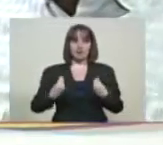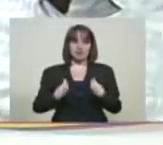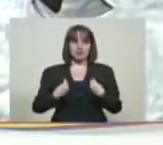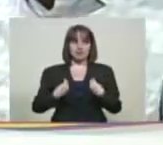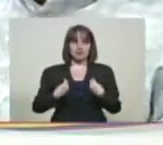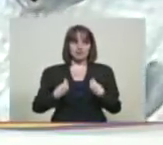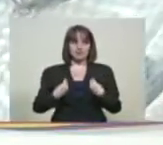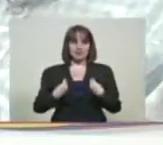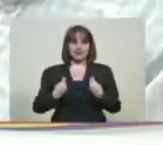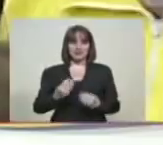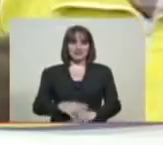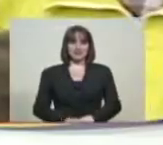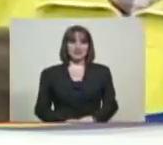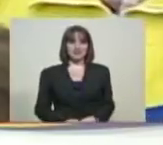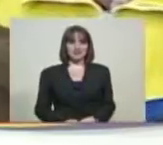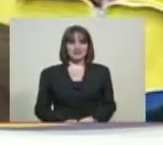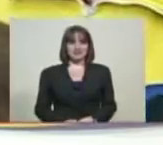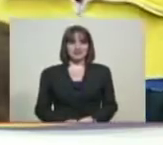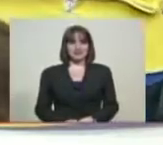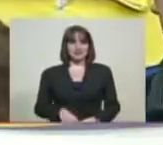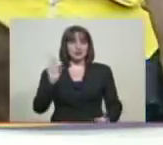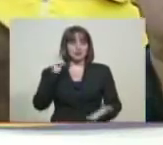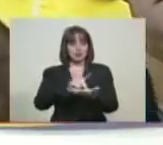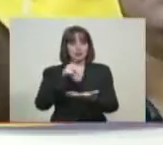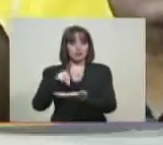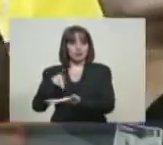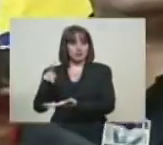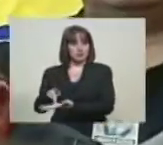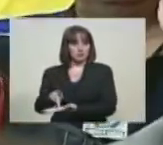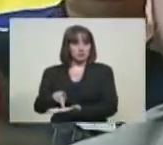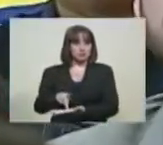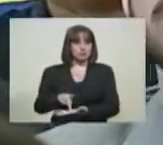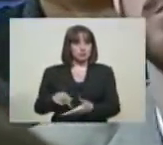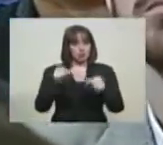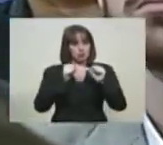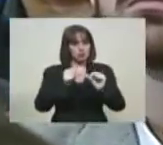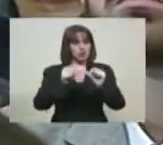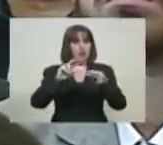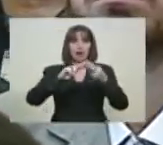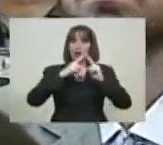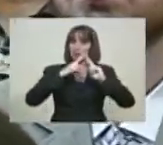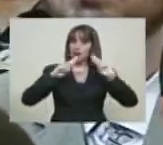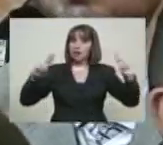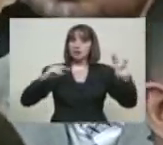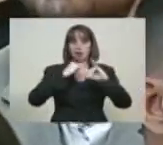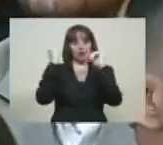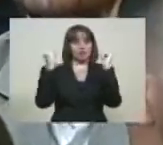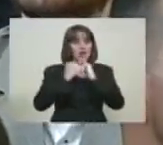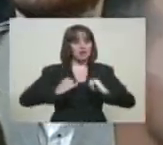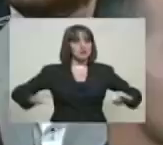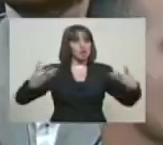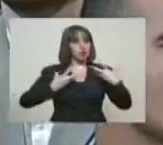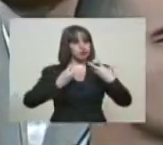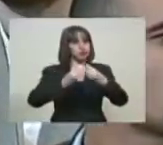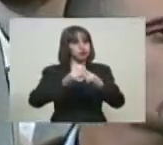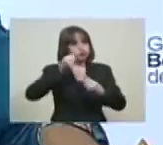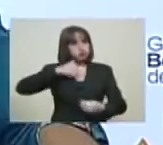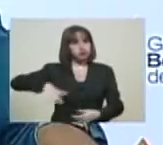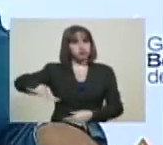participe protagonista y consolidar la paz con felicidad social